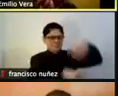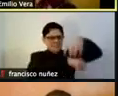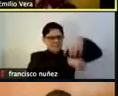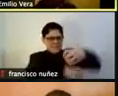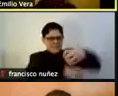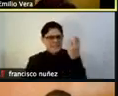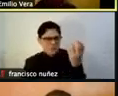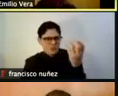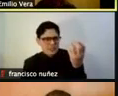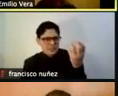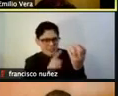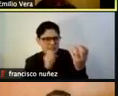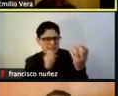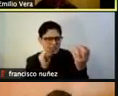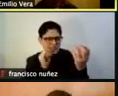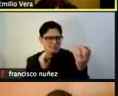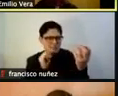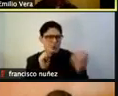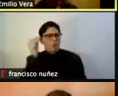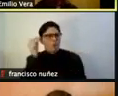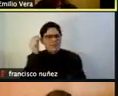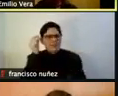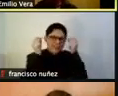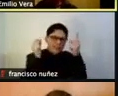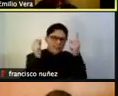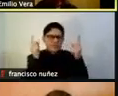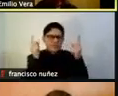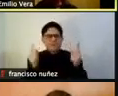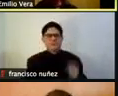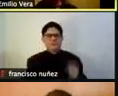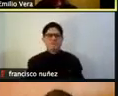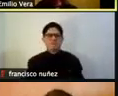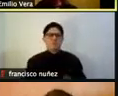Se trabaja en base a interpretación, y